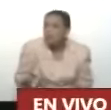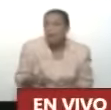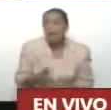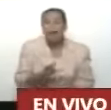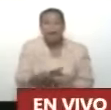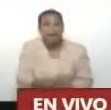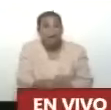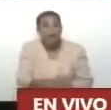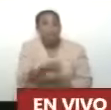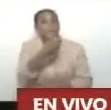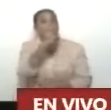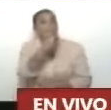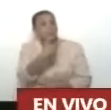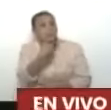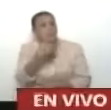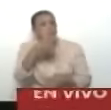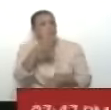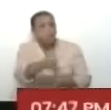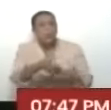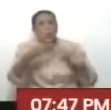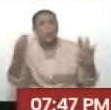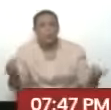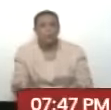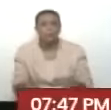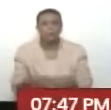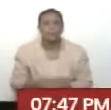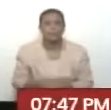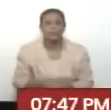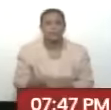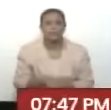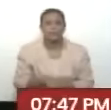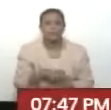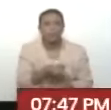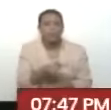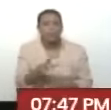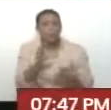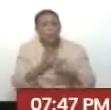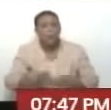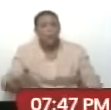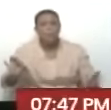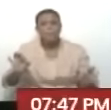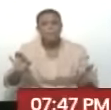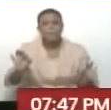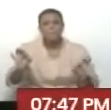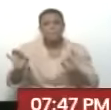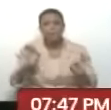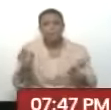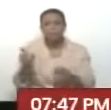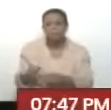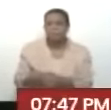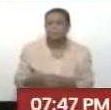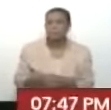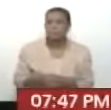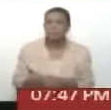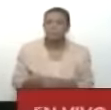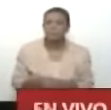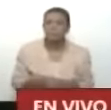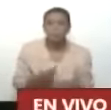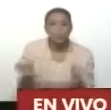lo siguiente, porque fíjate, uno de los retos que tenemos en la nueva época, María Alexandra,